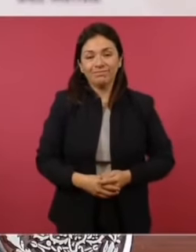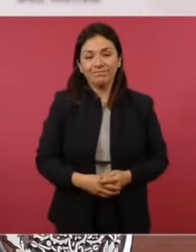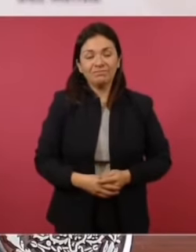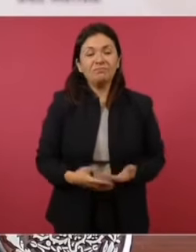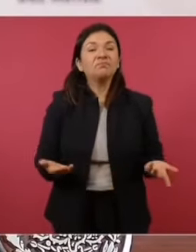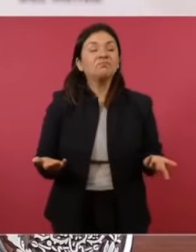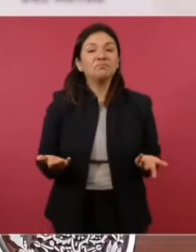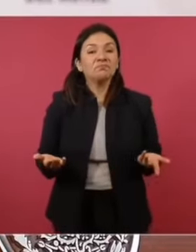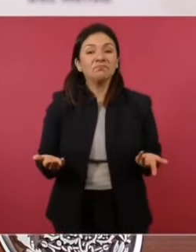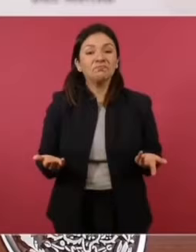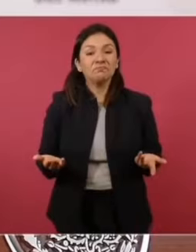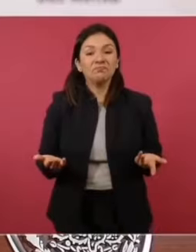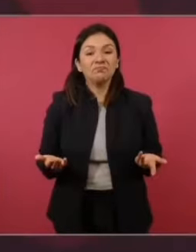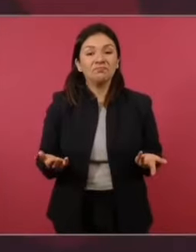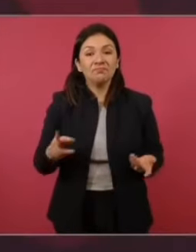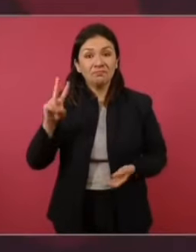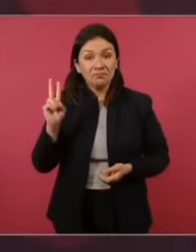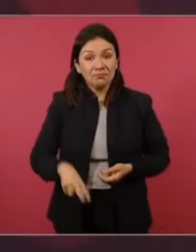No hay